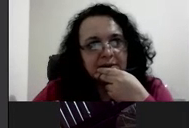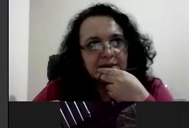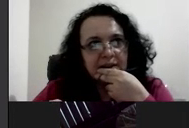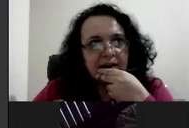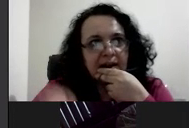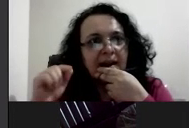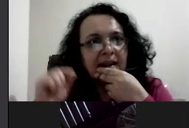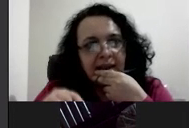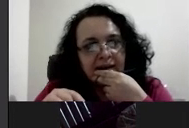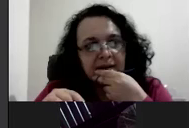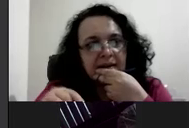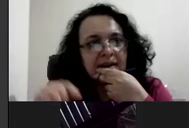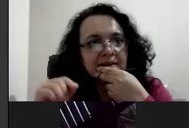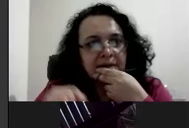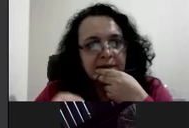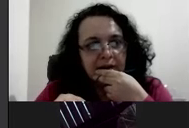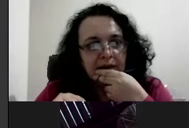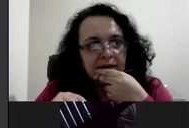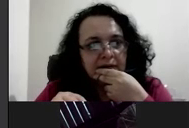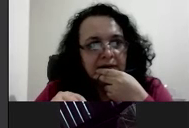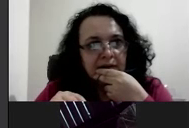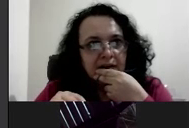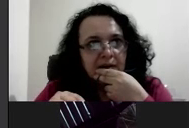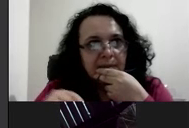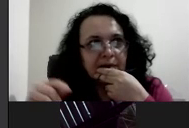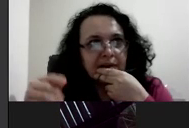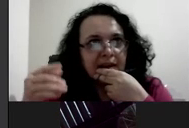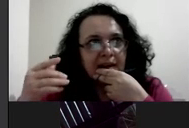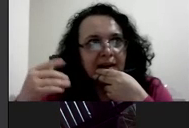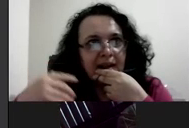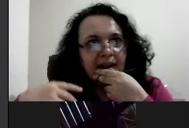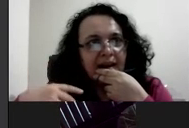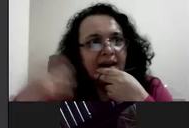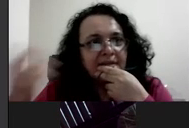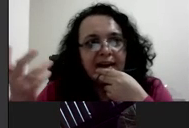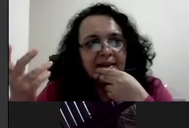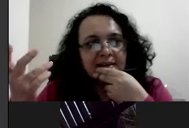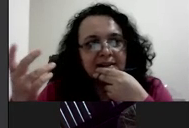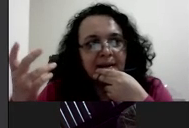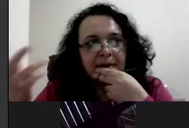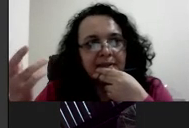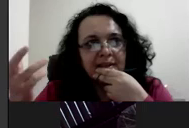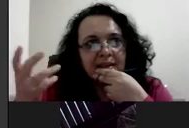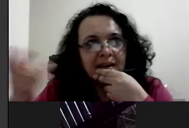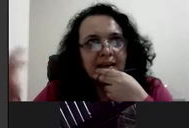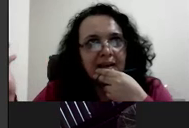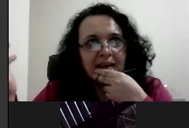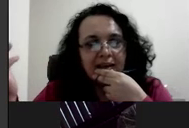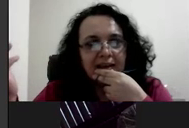prefiero enseñar a leer y a escribir, porque la hablada se aprende